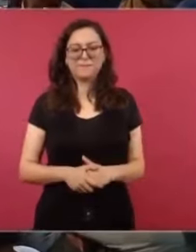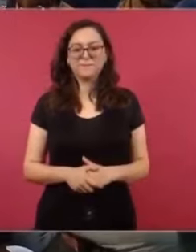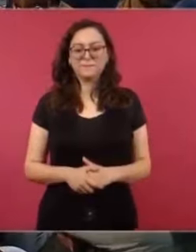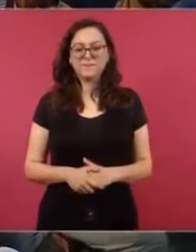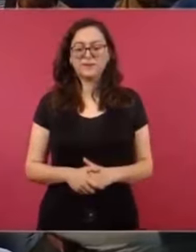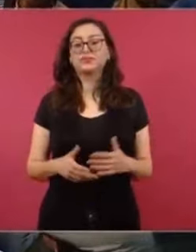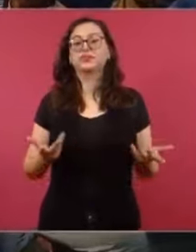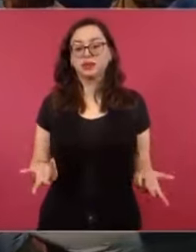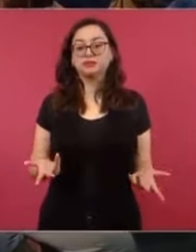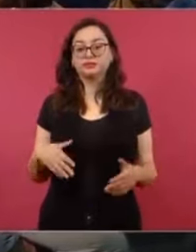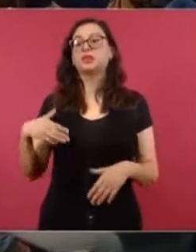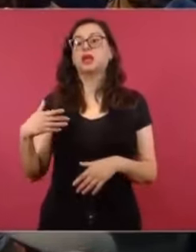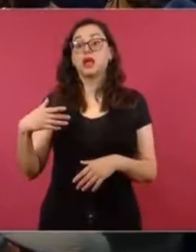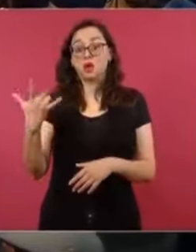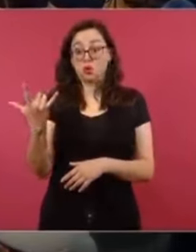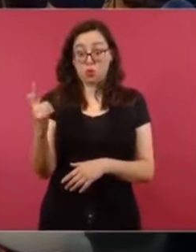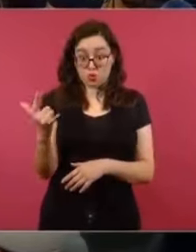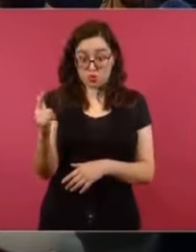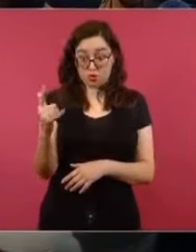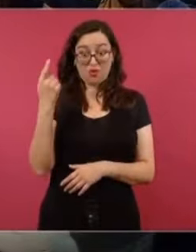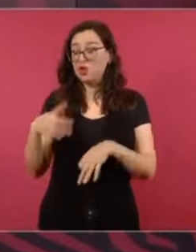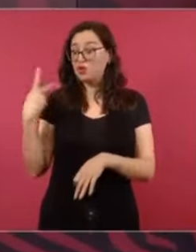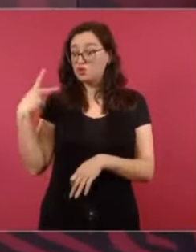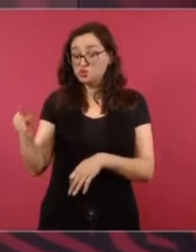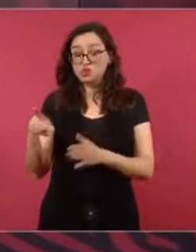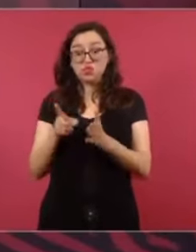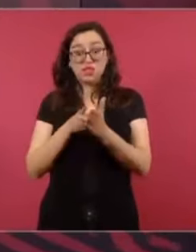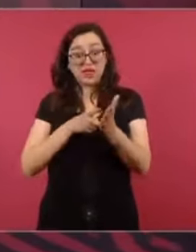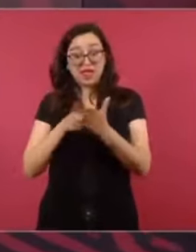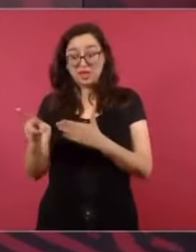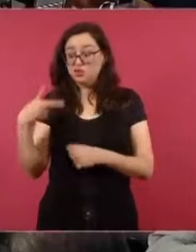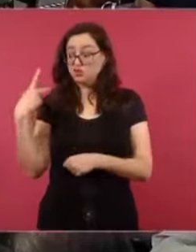bueno, los primeros beneficiarios empezarían a cobrar el día 1 de julio. A partir del